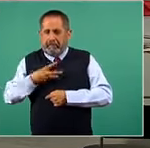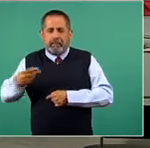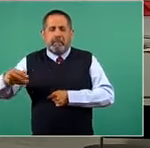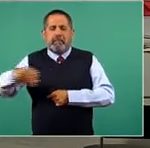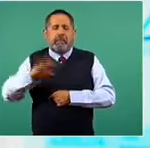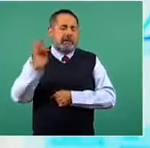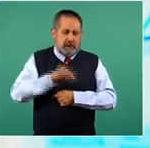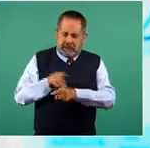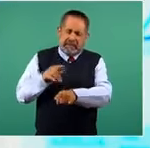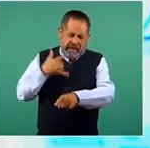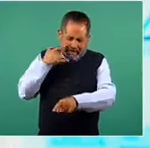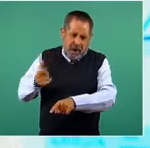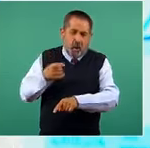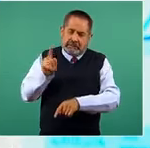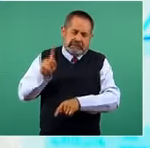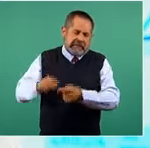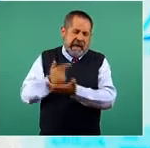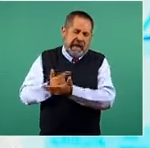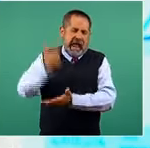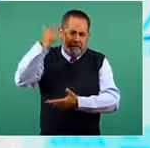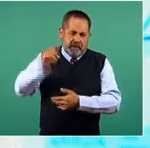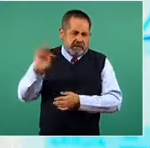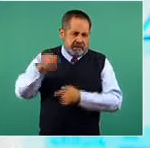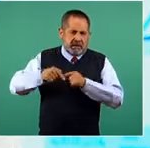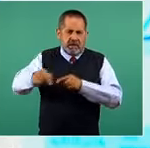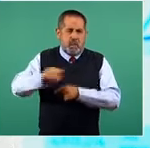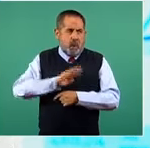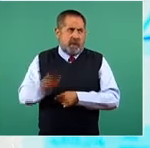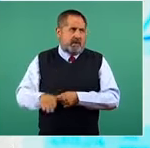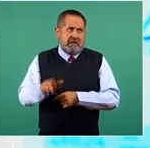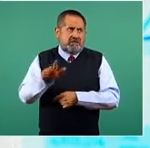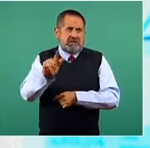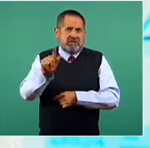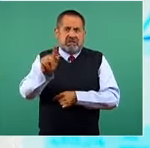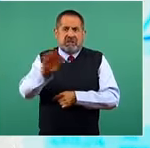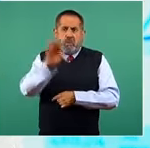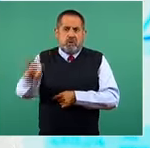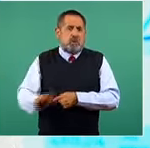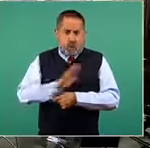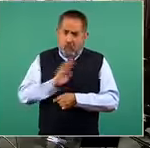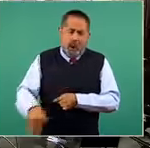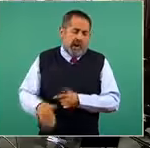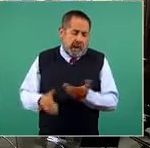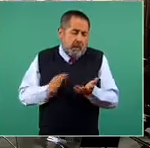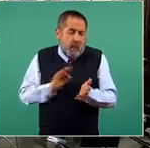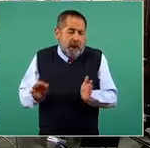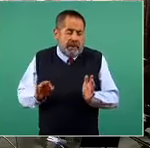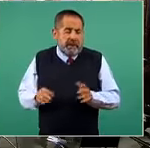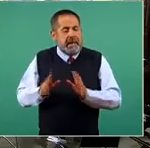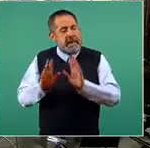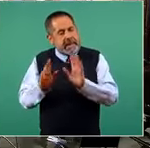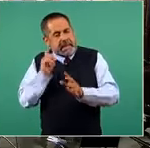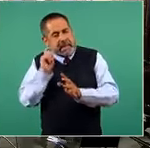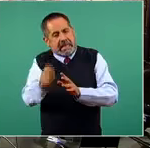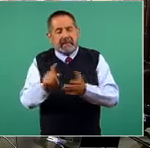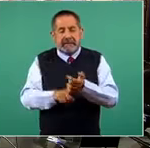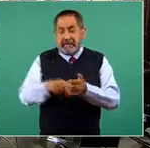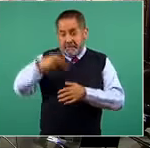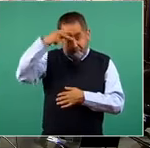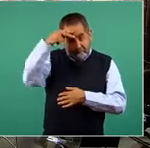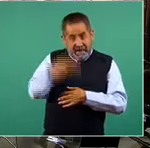afortunadamente muy rara, pero grave y puede ser letal hasta en 70% cuando no hay tratamiento. Termino diciendo del caso